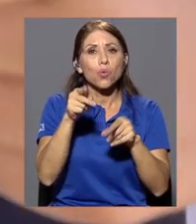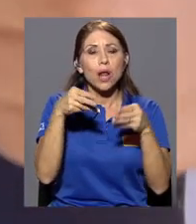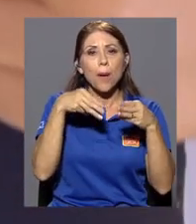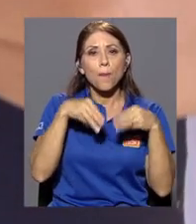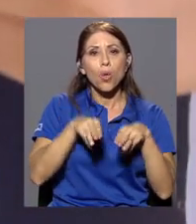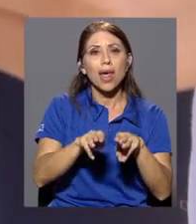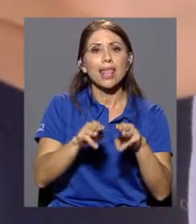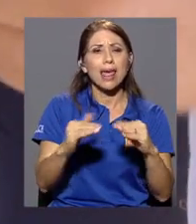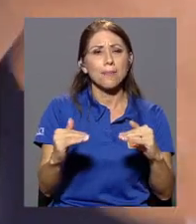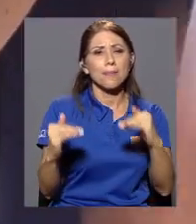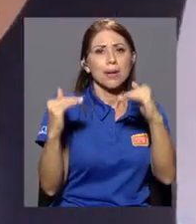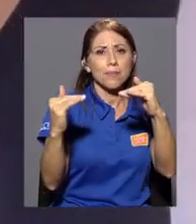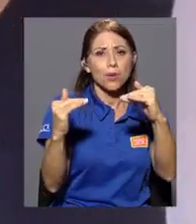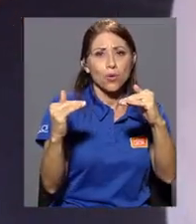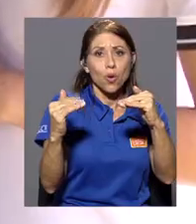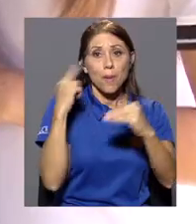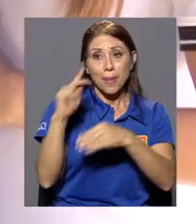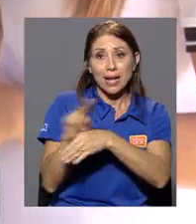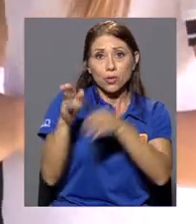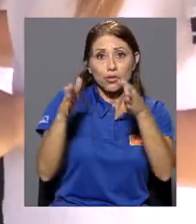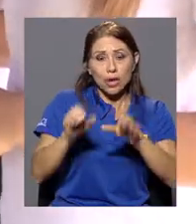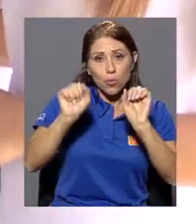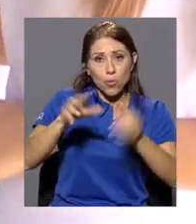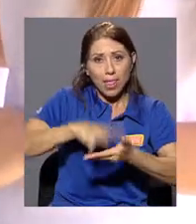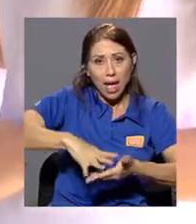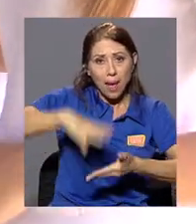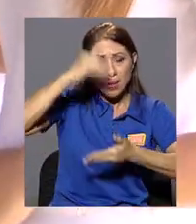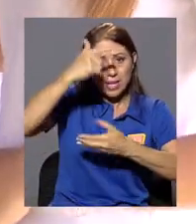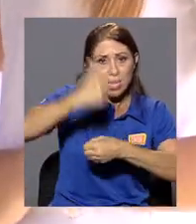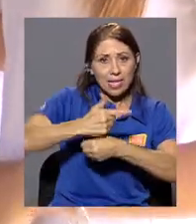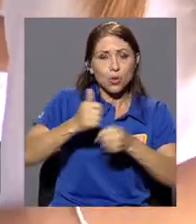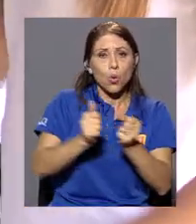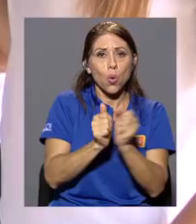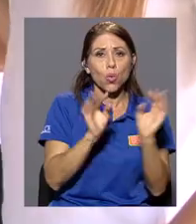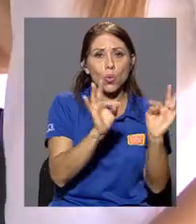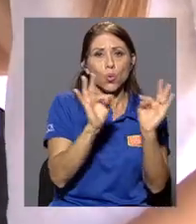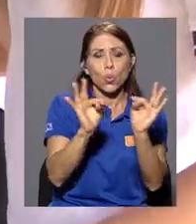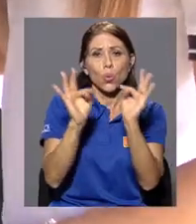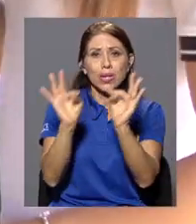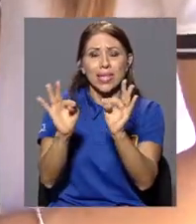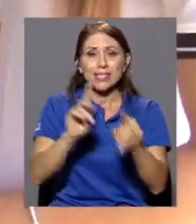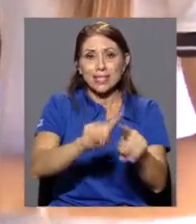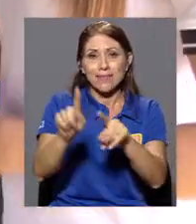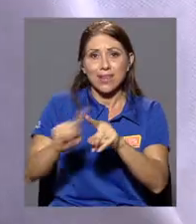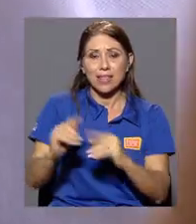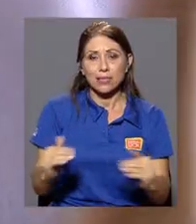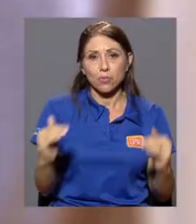que permite al usuario aprender Lesco por medio de tutorías con diferentes módulos y niveles.